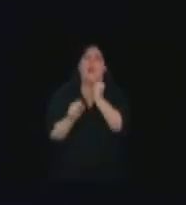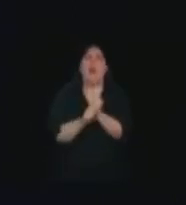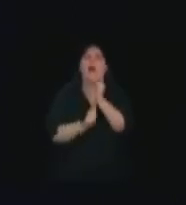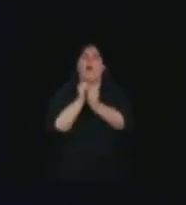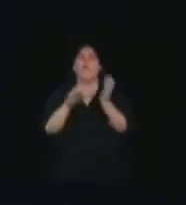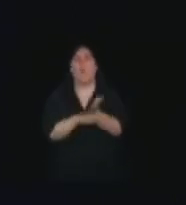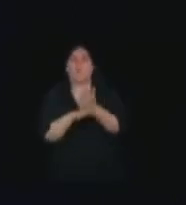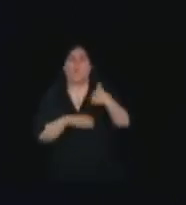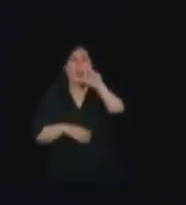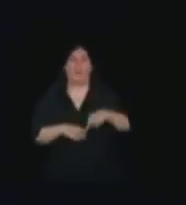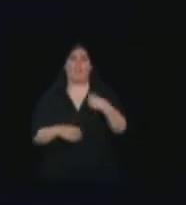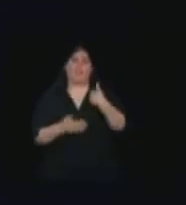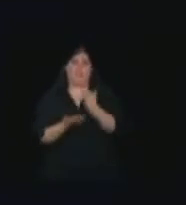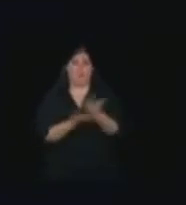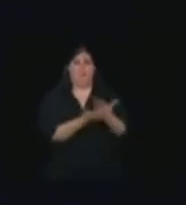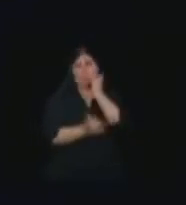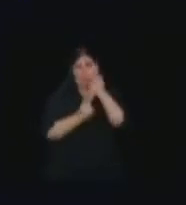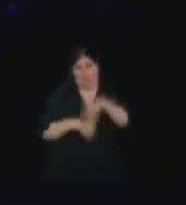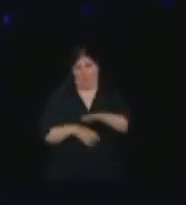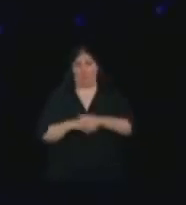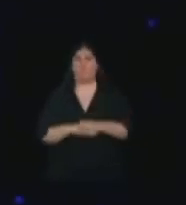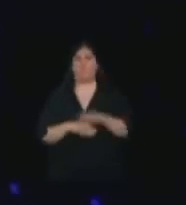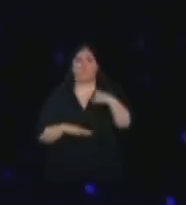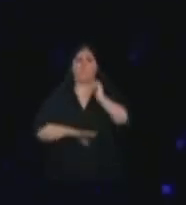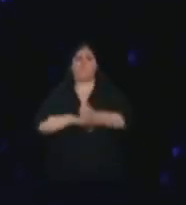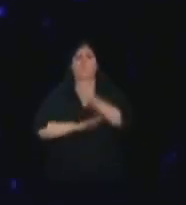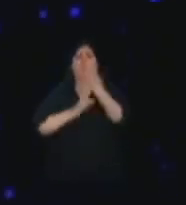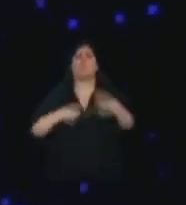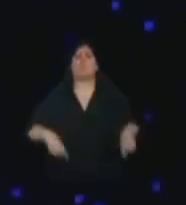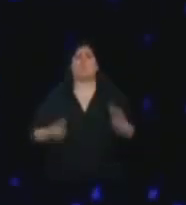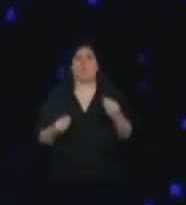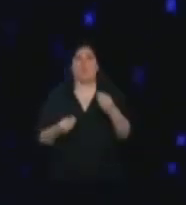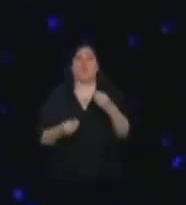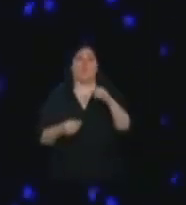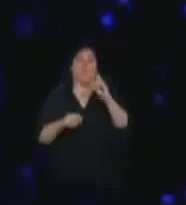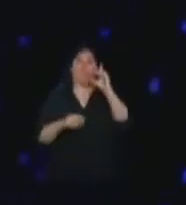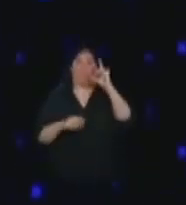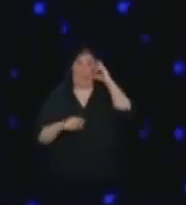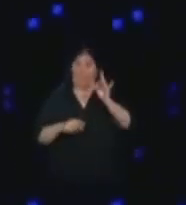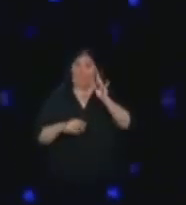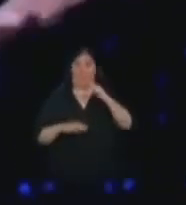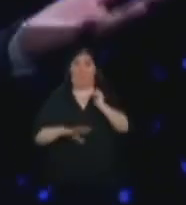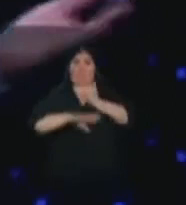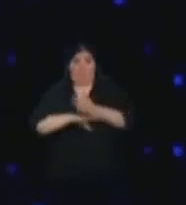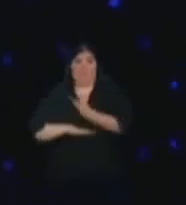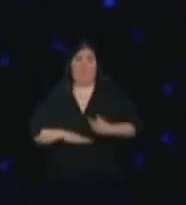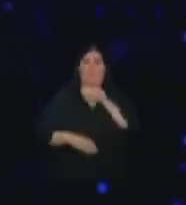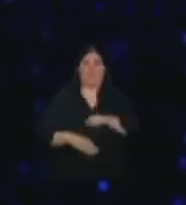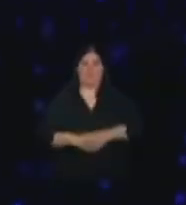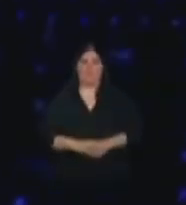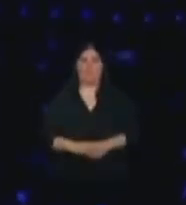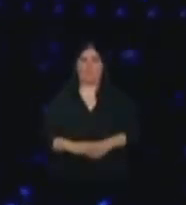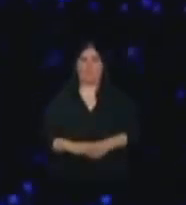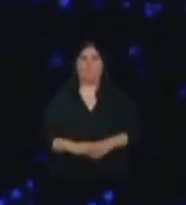cuentas de los funcionarios públicos. En ese mismo sentido, consideró que el escenario electoral